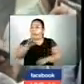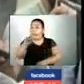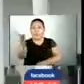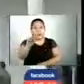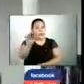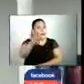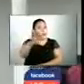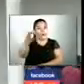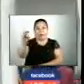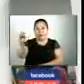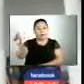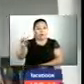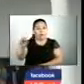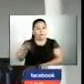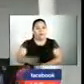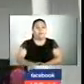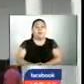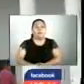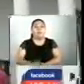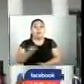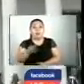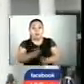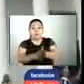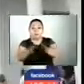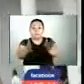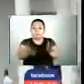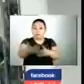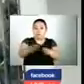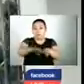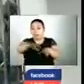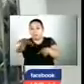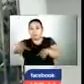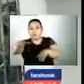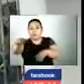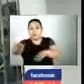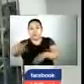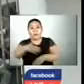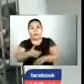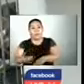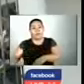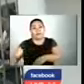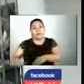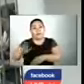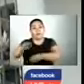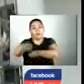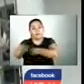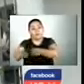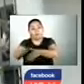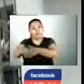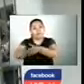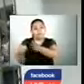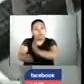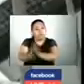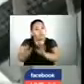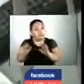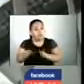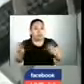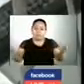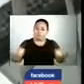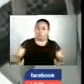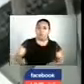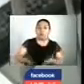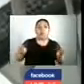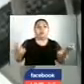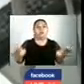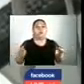mil dólares. A un costado del salón se construirá la oficina del presidente del Parlamento con el objetivo de facilitar el ingreso a reuniones